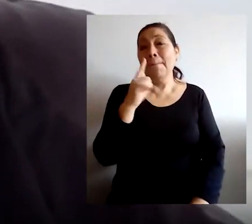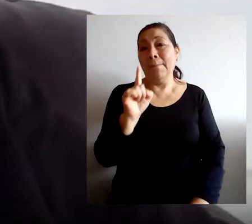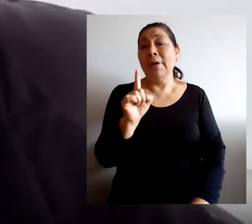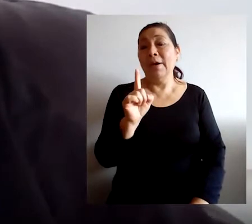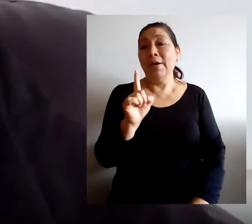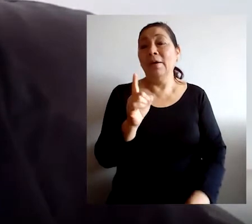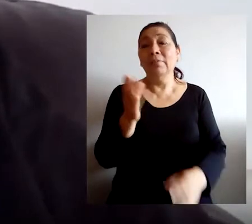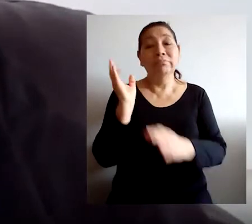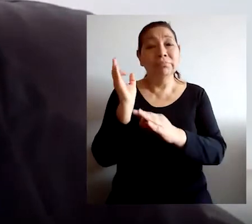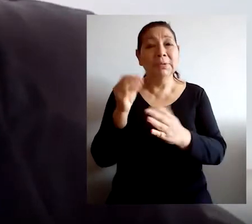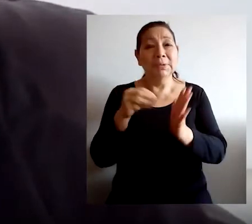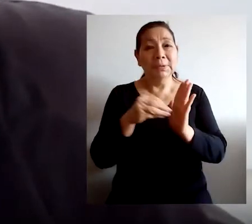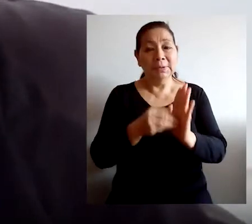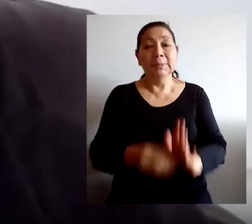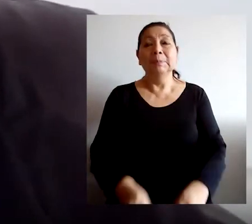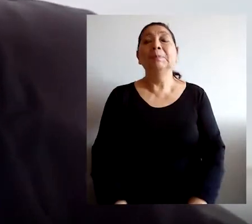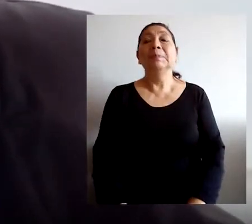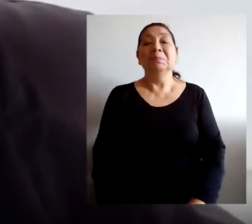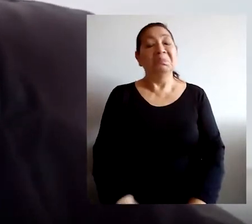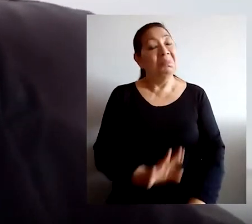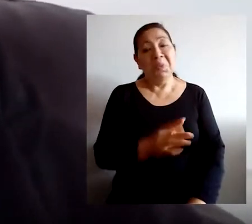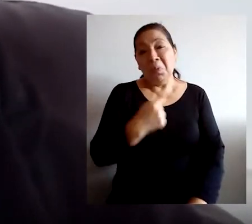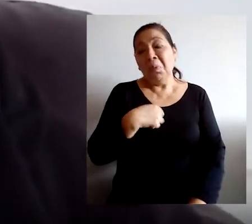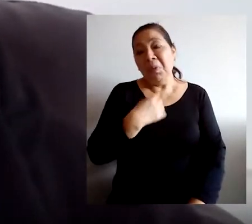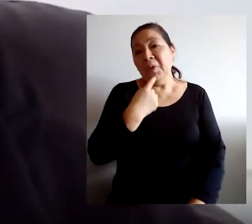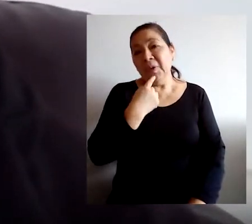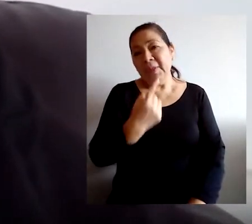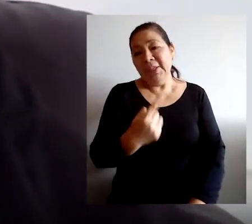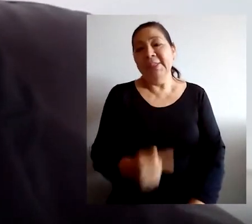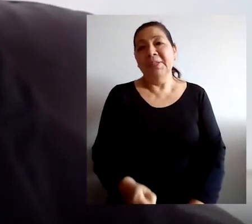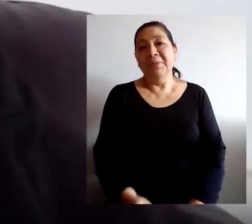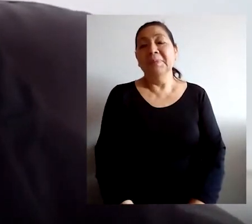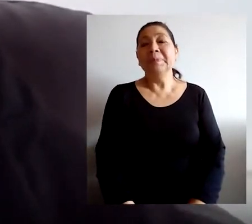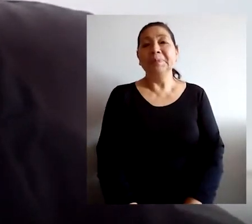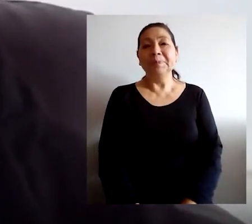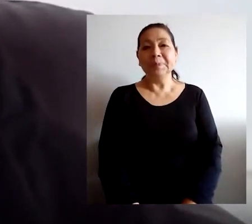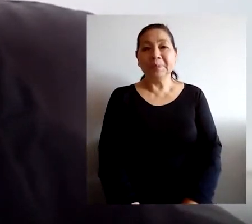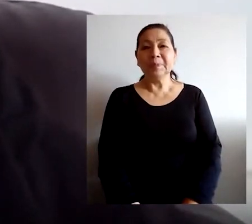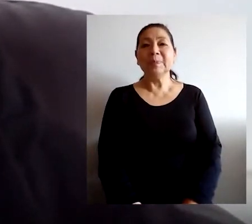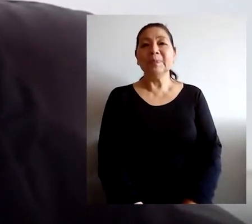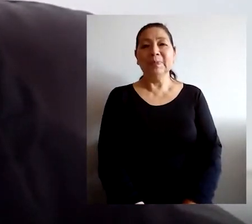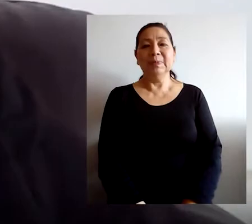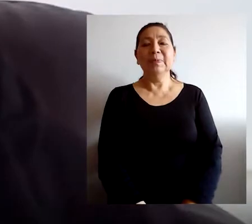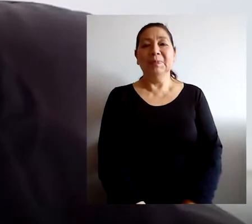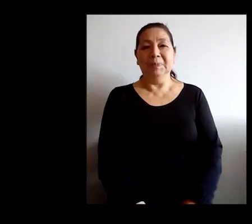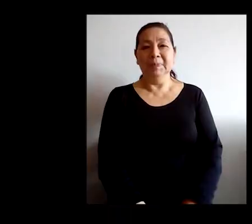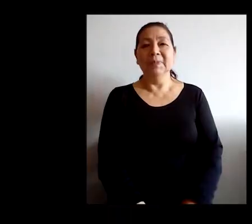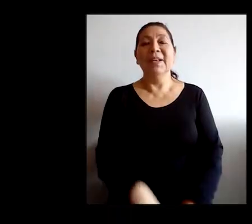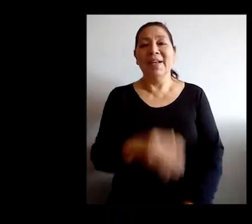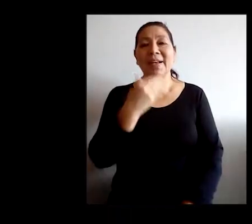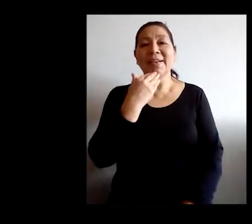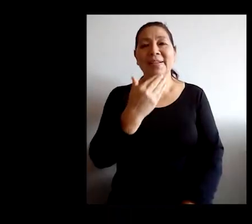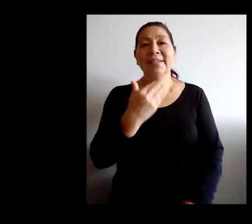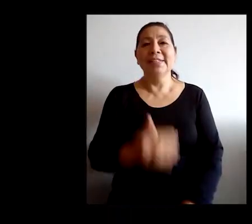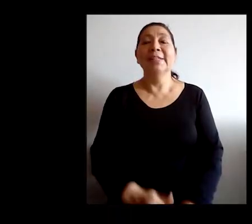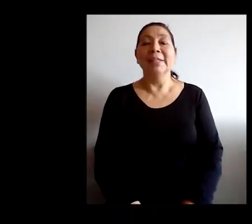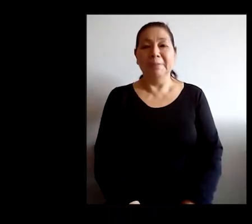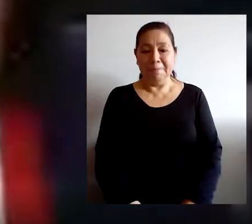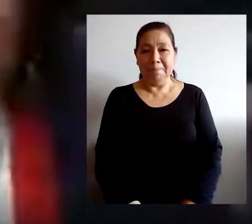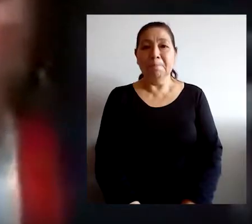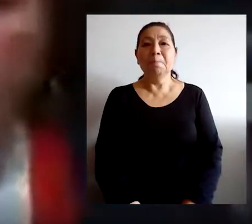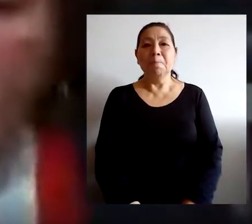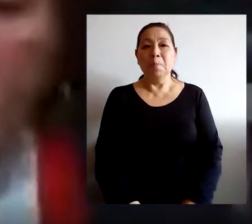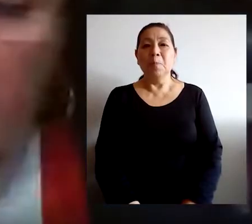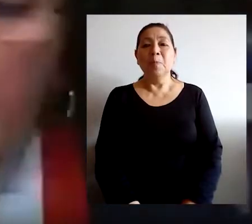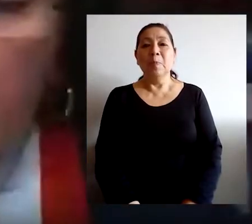Para sustentar nuestra posición, ¿no? Eso es lo que le puedo decir por el momento, ¿no? Muchas gracias. Muy bien.